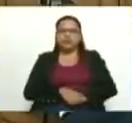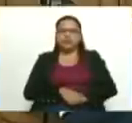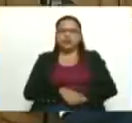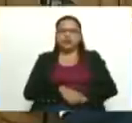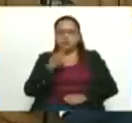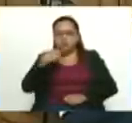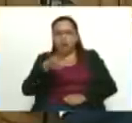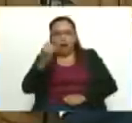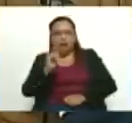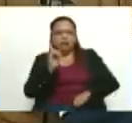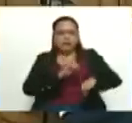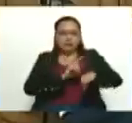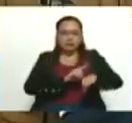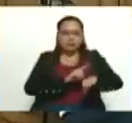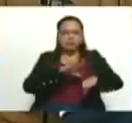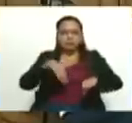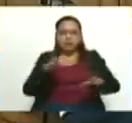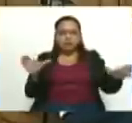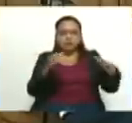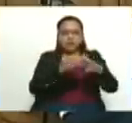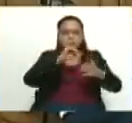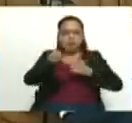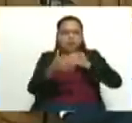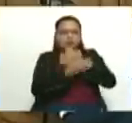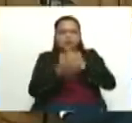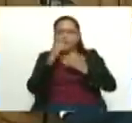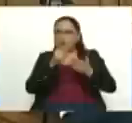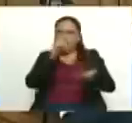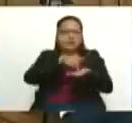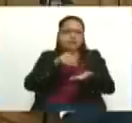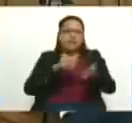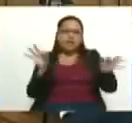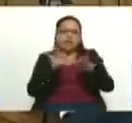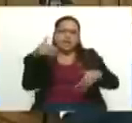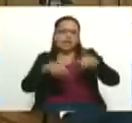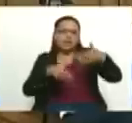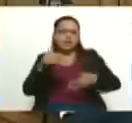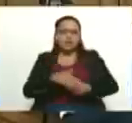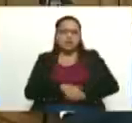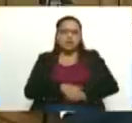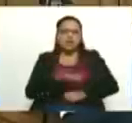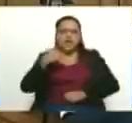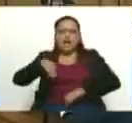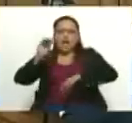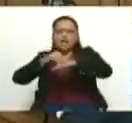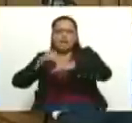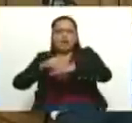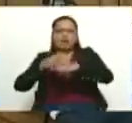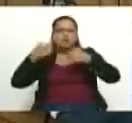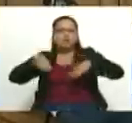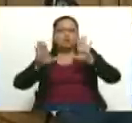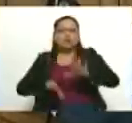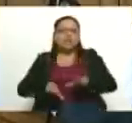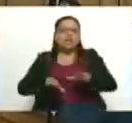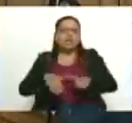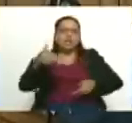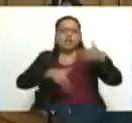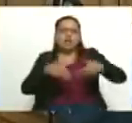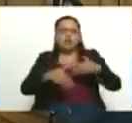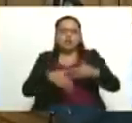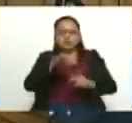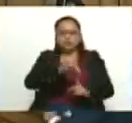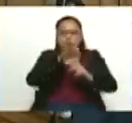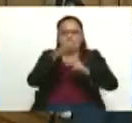agenda para reunirse con Juan Guaidó, que no estaba participando en las elecciones, que estaba llamando la atención en las elecciones alcaldes y gobernadores del